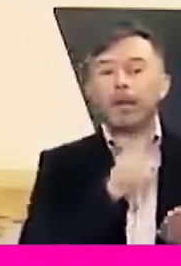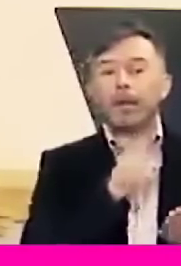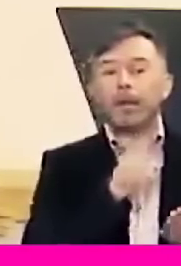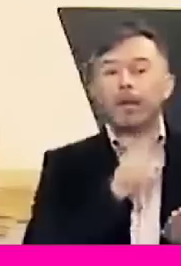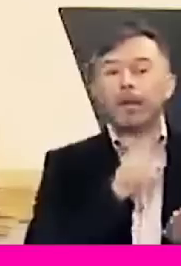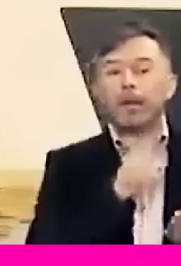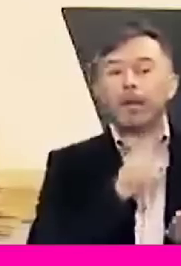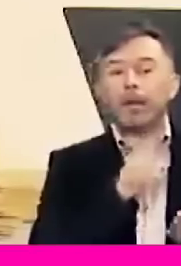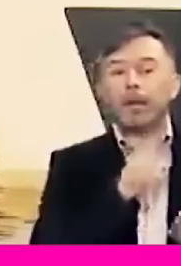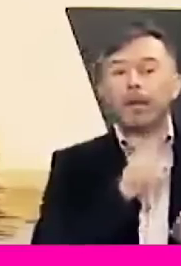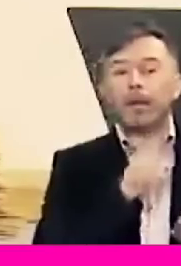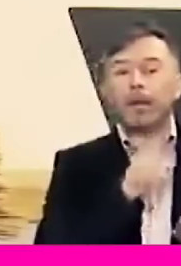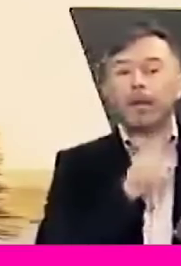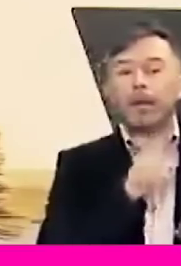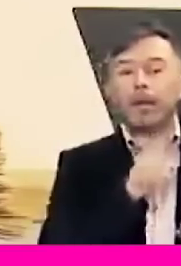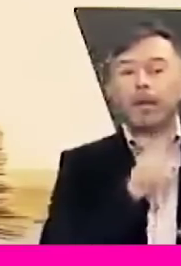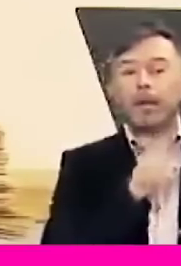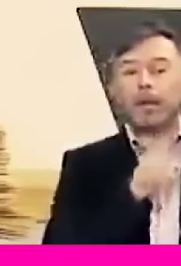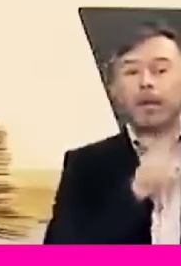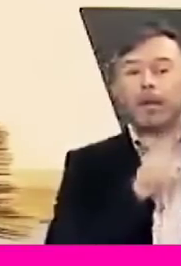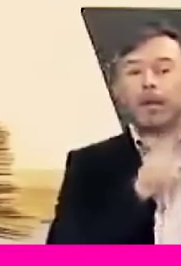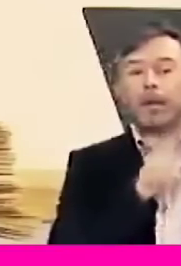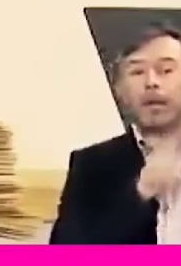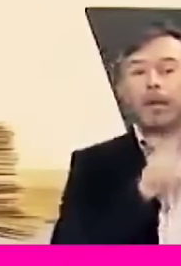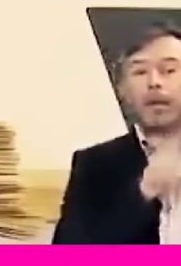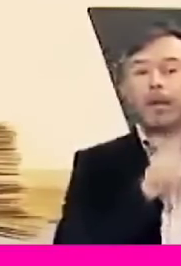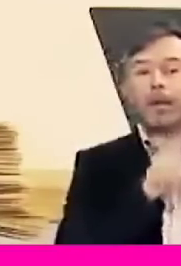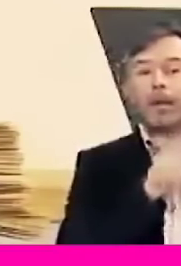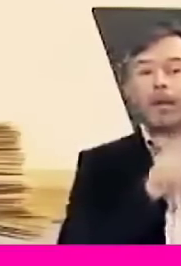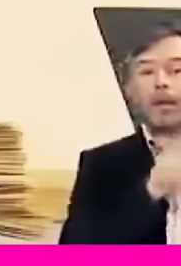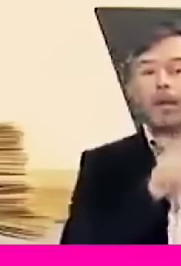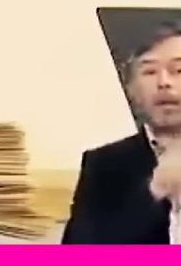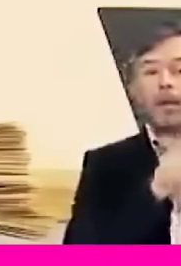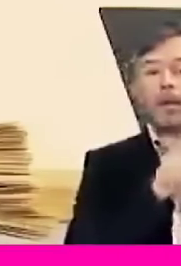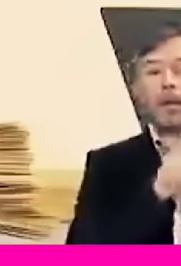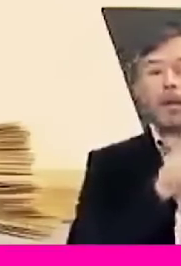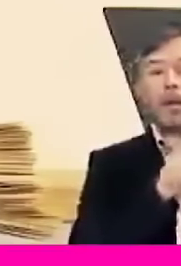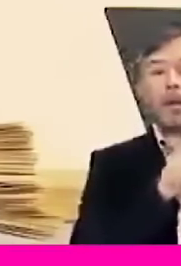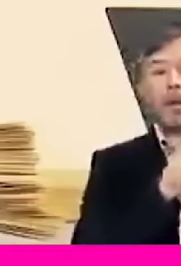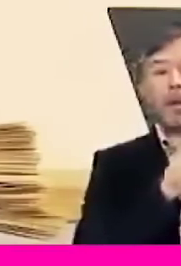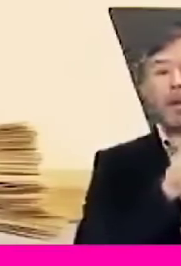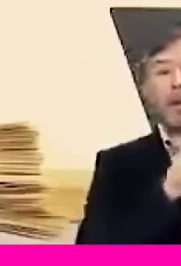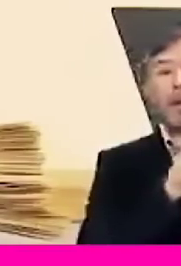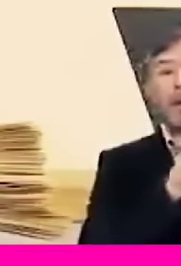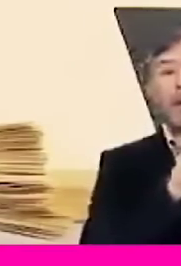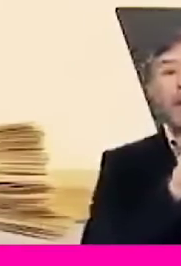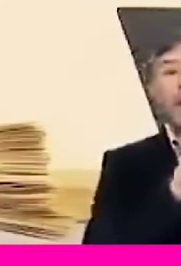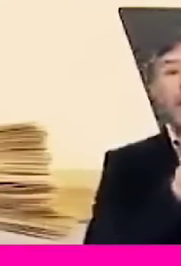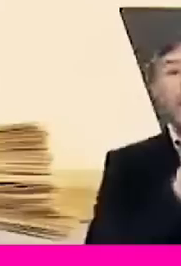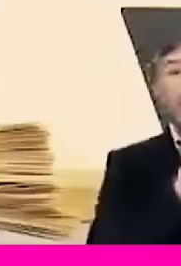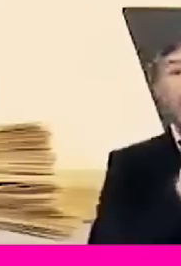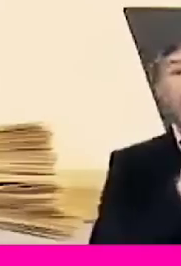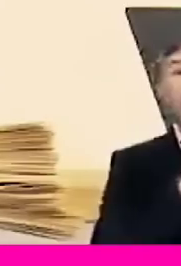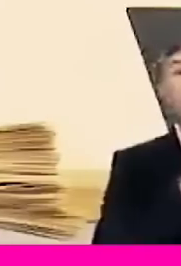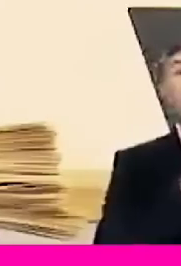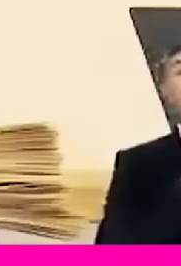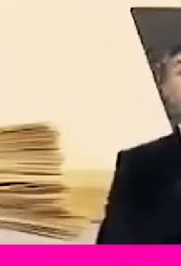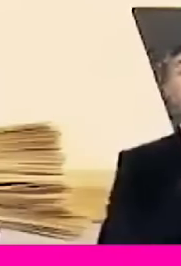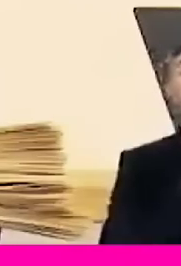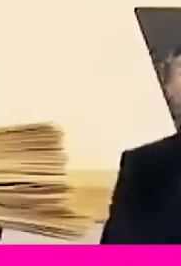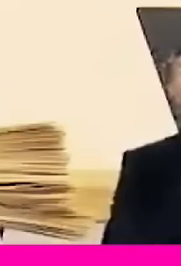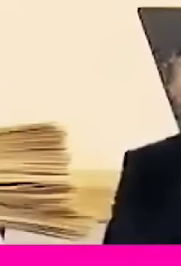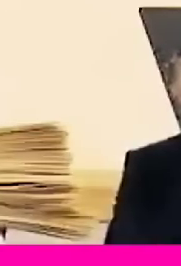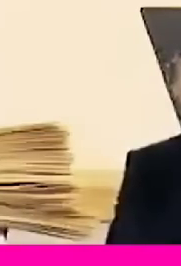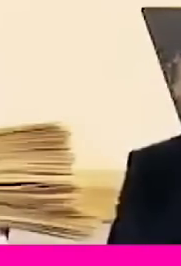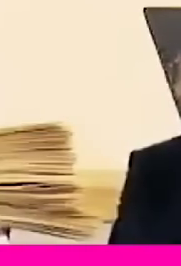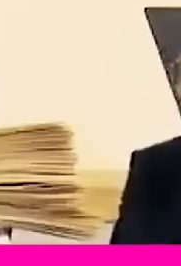se ha impugnado hasta el último recurso del INE para defender a nuestra democracia para defender a